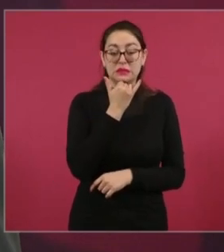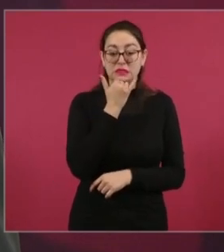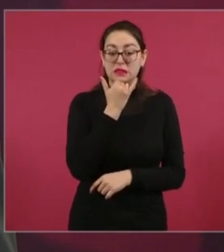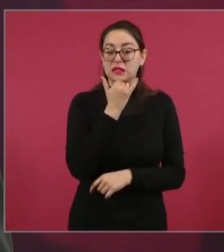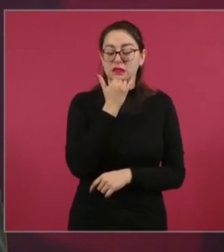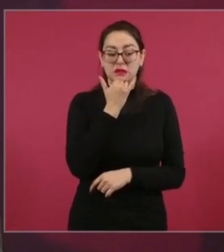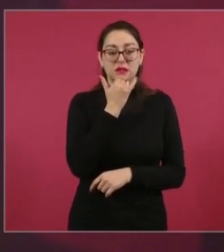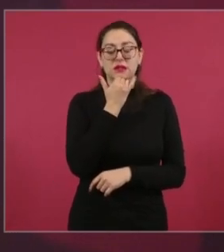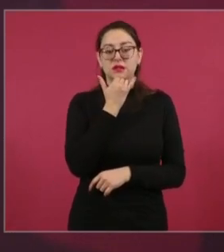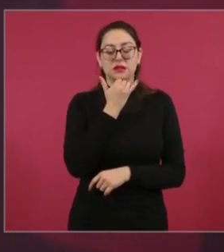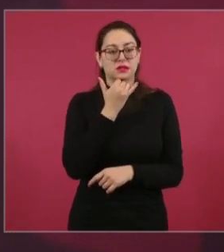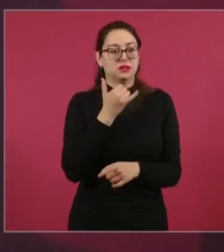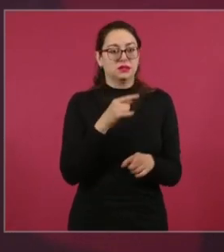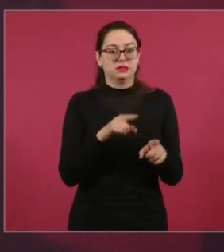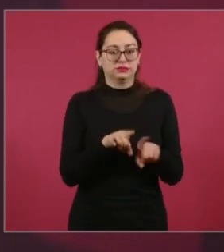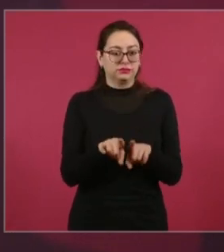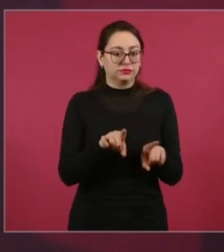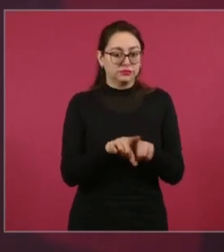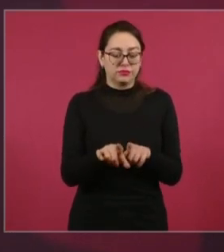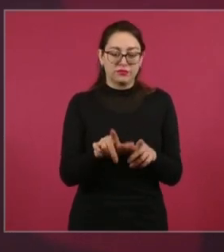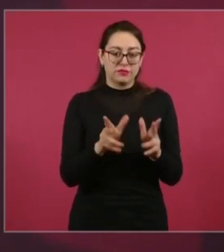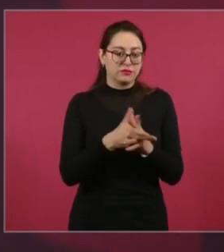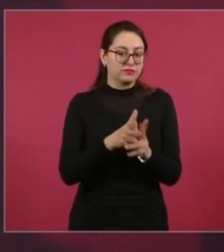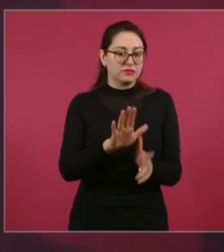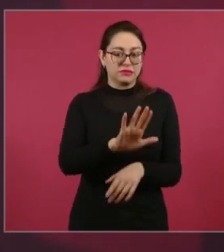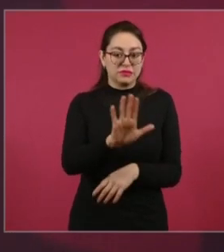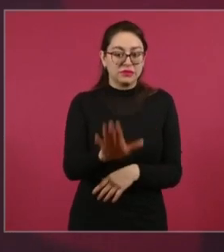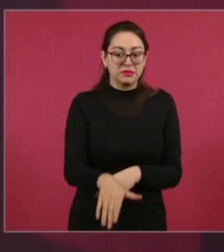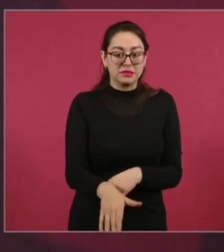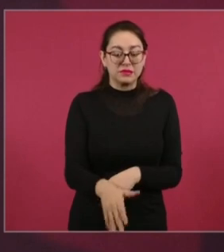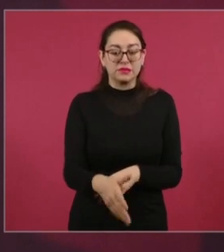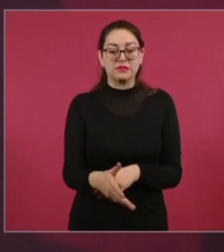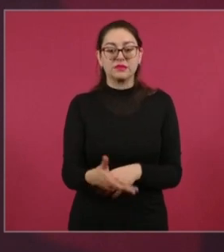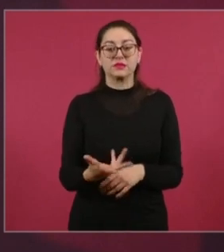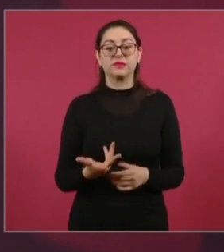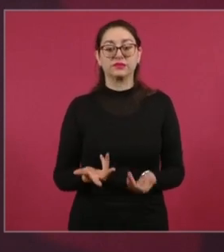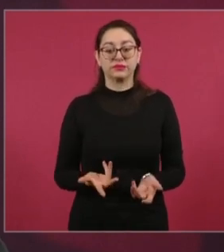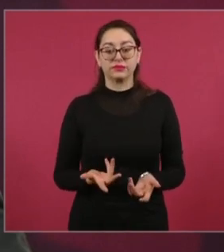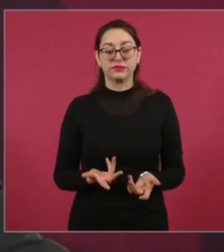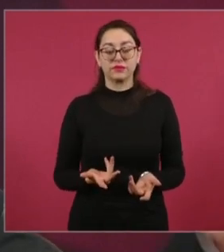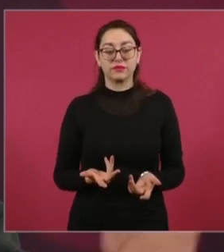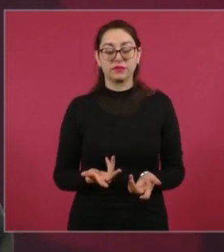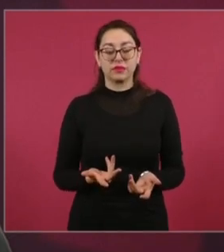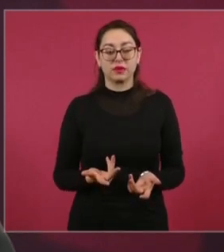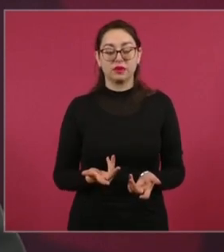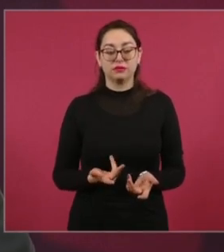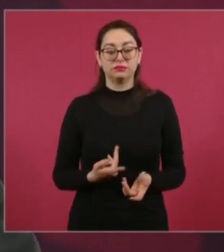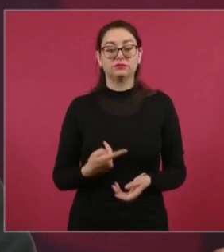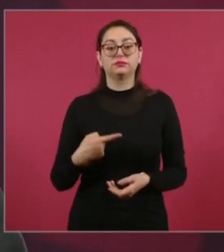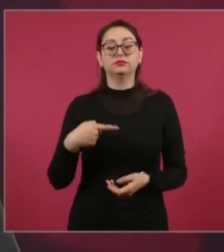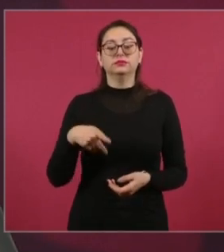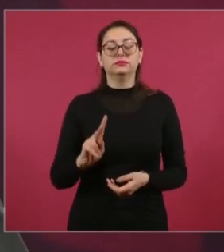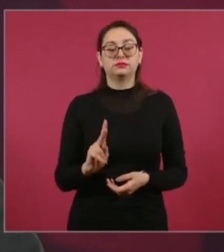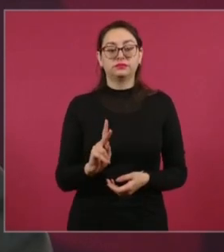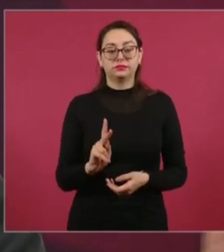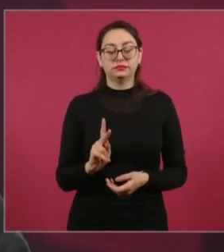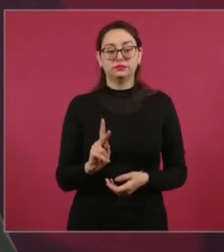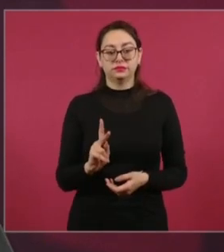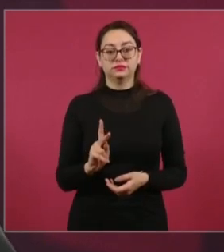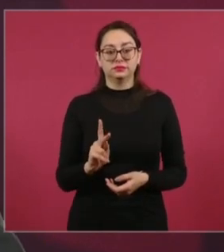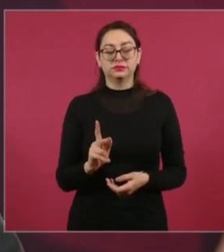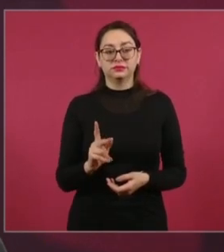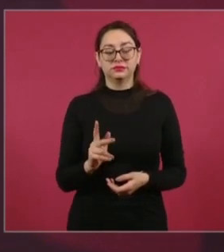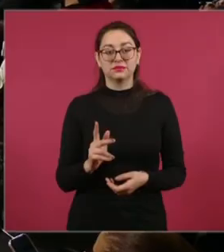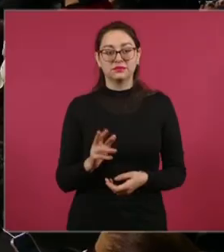la madre por por lo que le habían hecho al hermano, pero todo ese